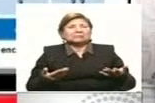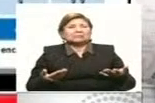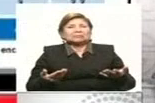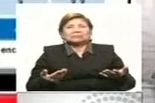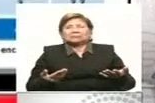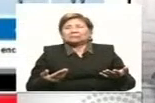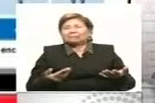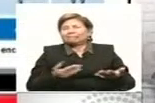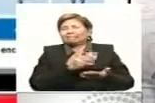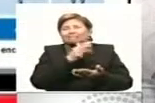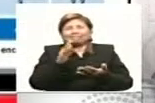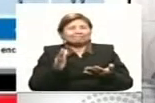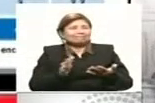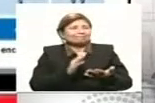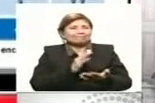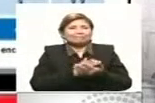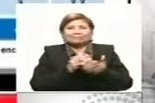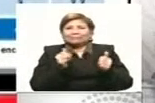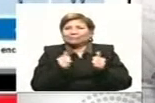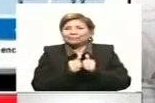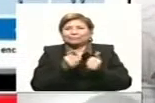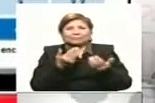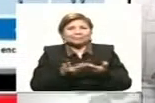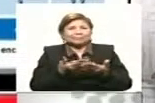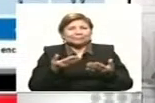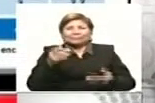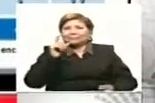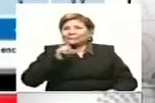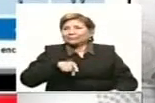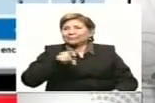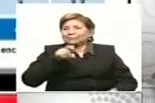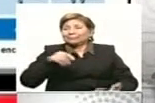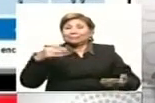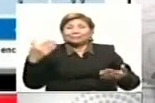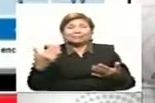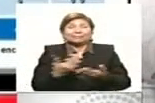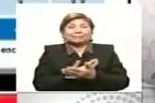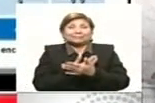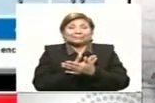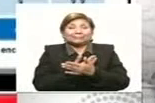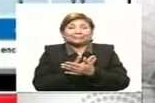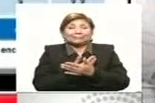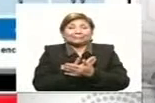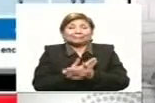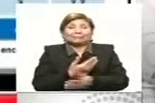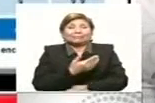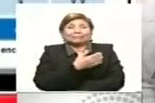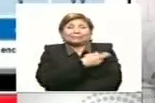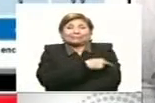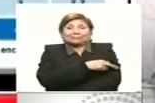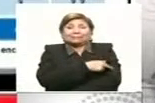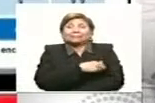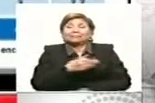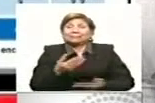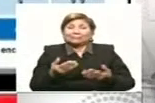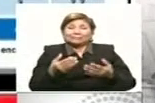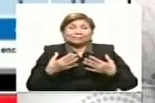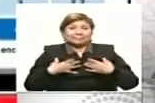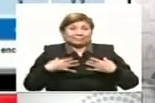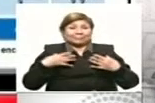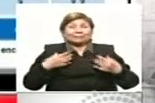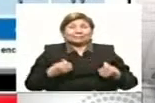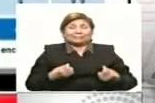Y esto es un gran problema. Junto con esto tenemos la necesidad de nuevas unidades hospitalarias, ¿no? Entonces, al sector